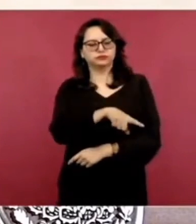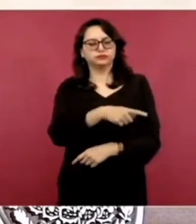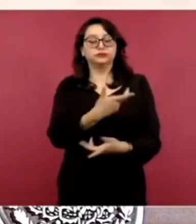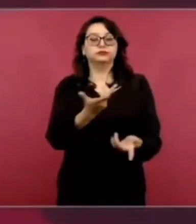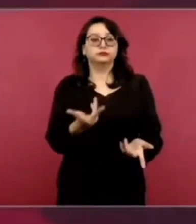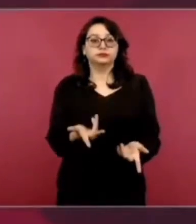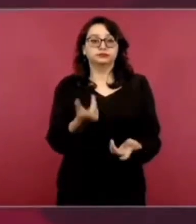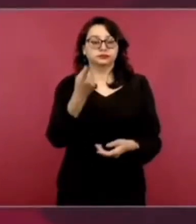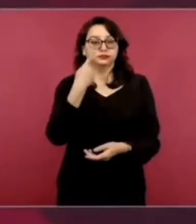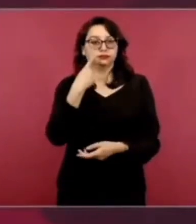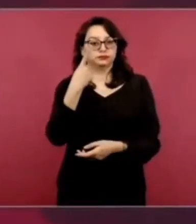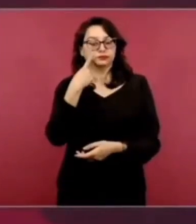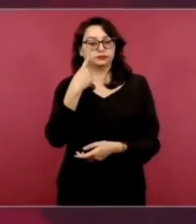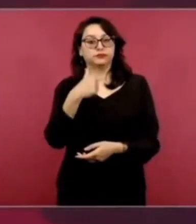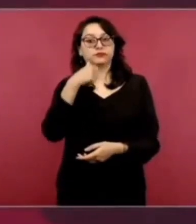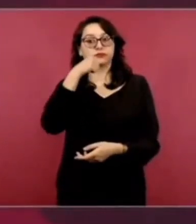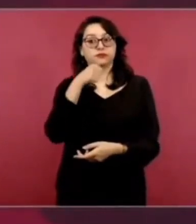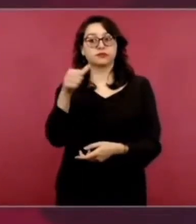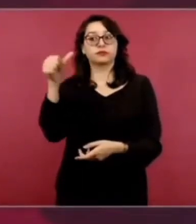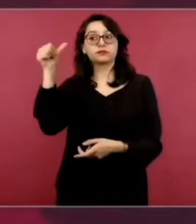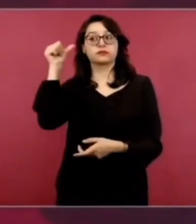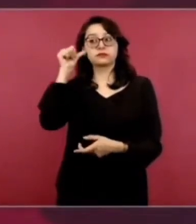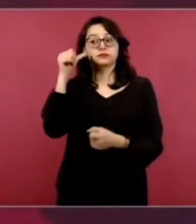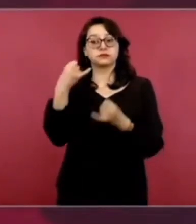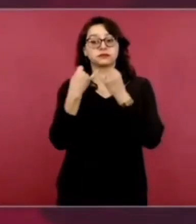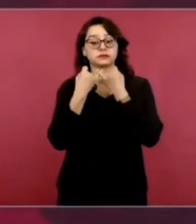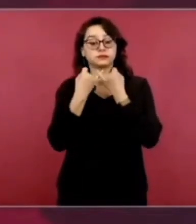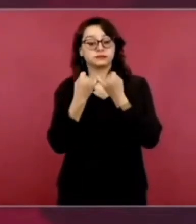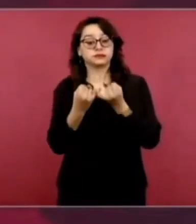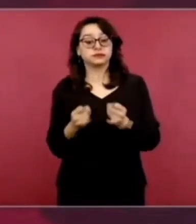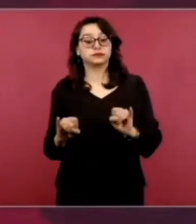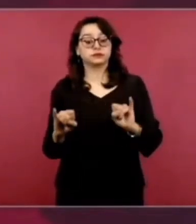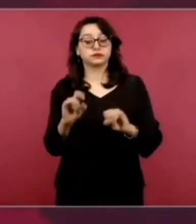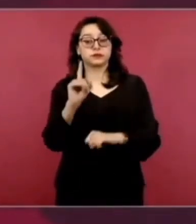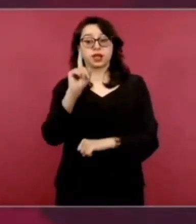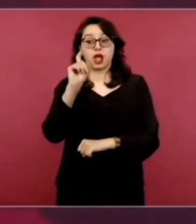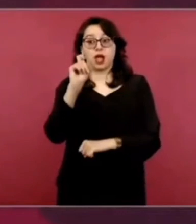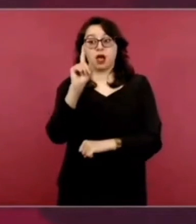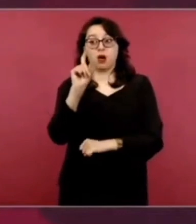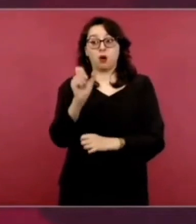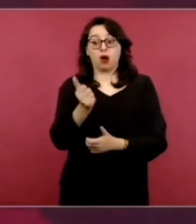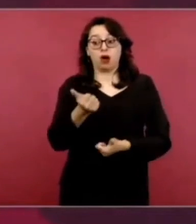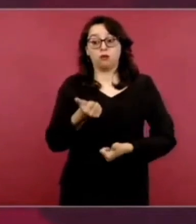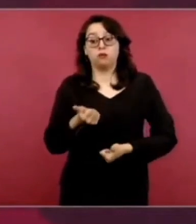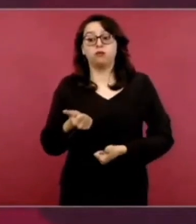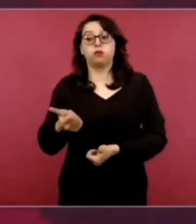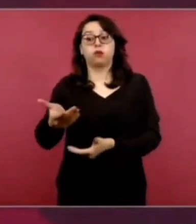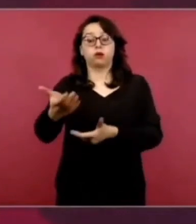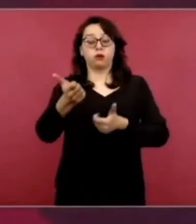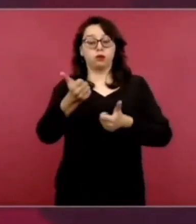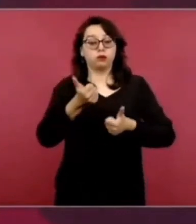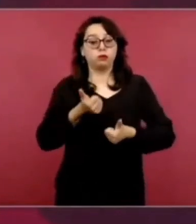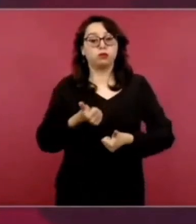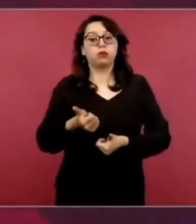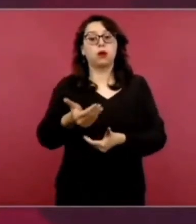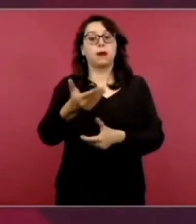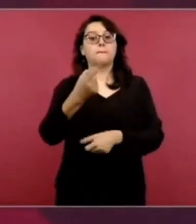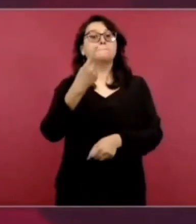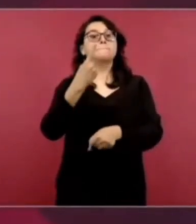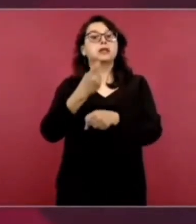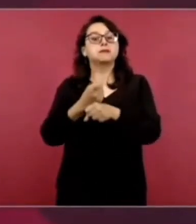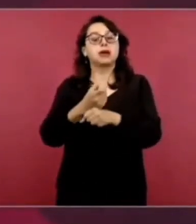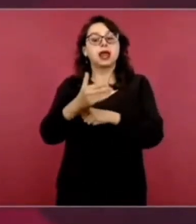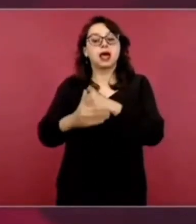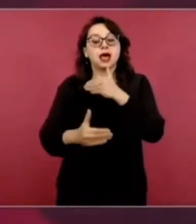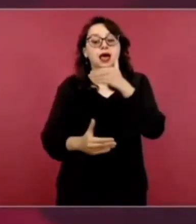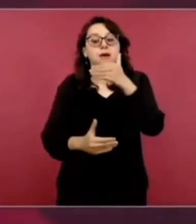ayer porque ya se inicia una primera etapa. Son 1,000 litros